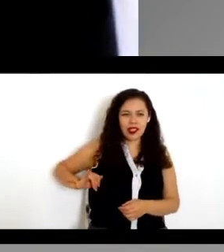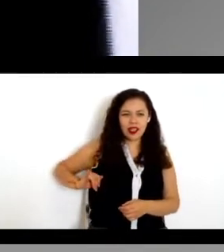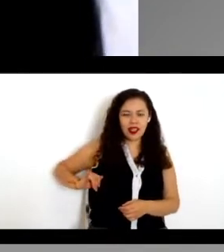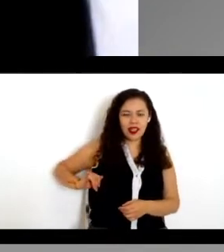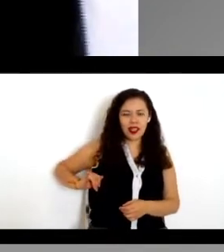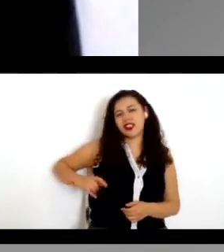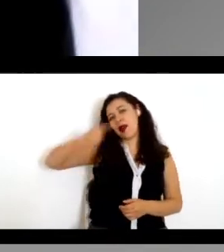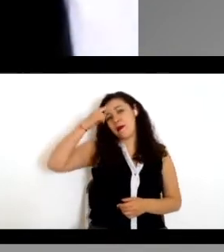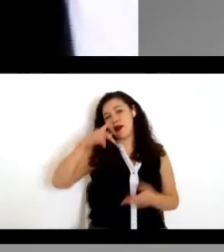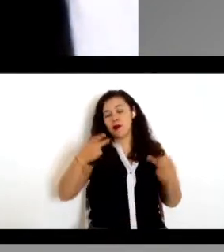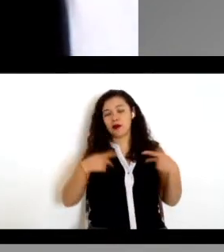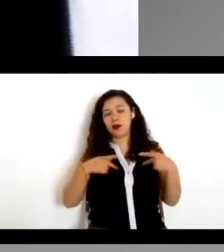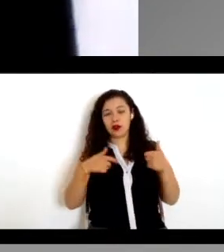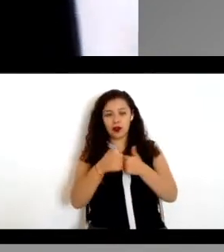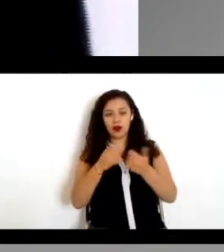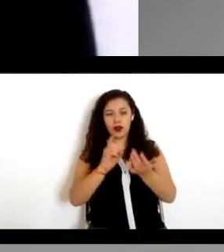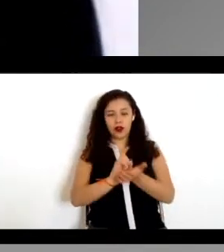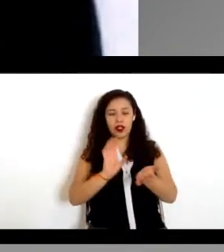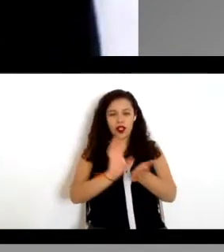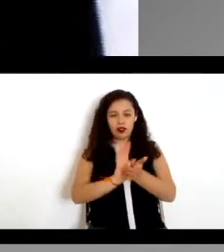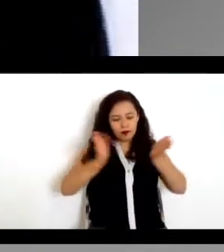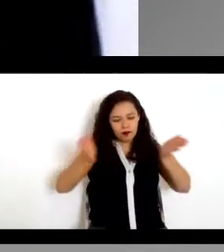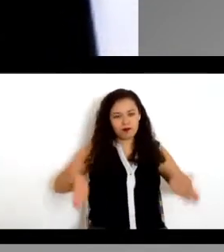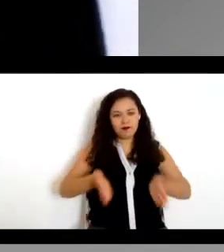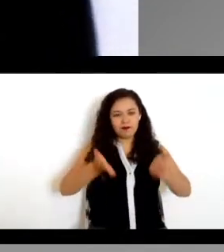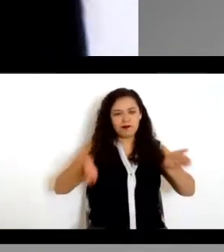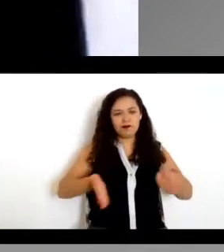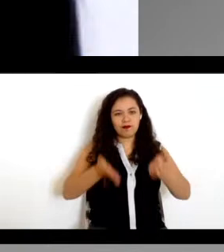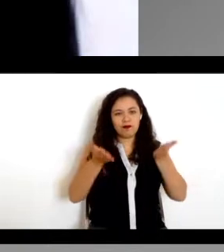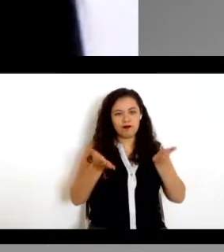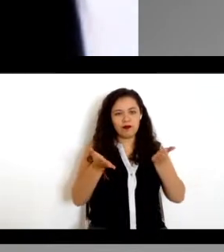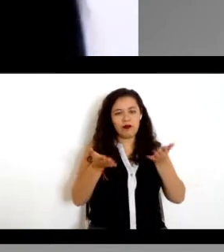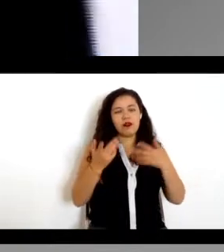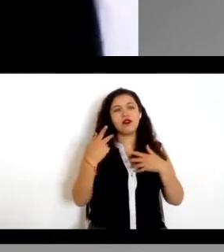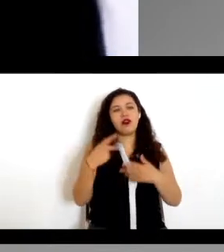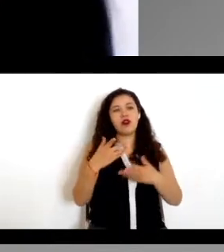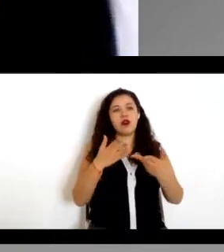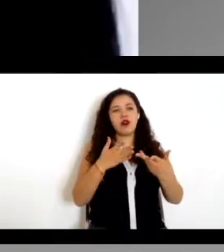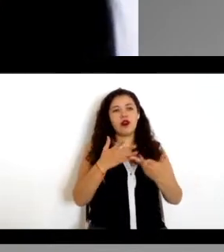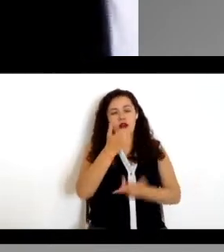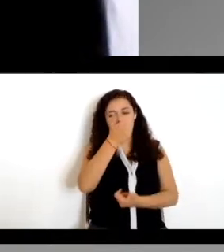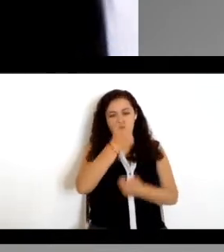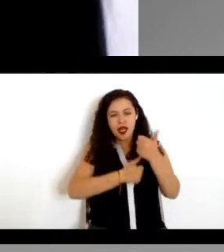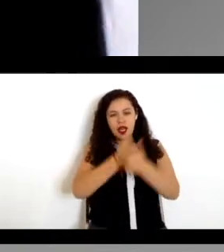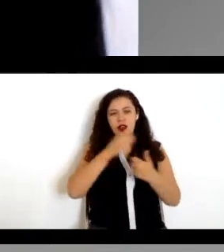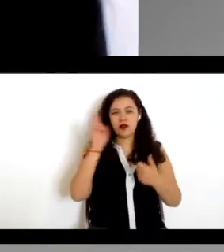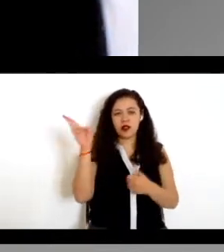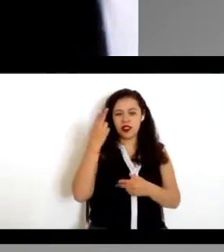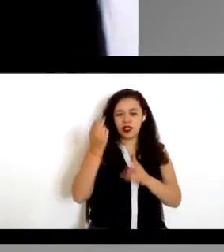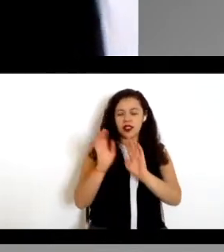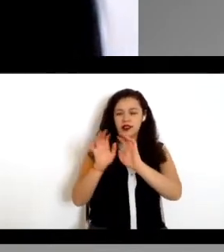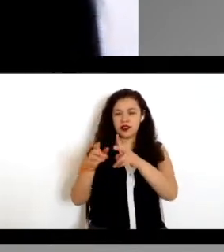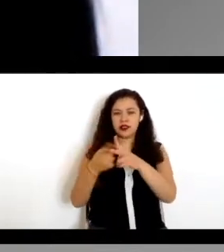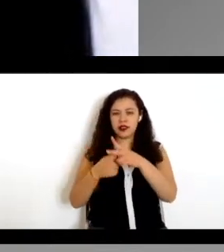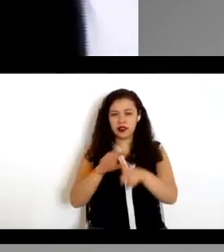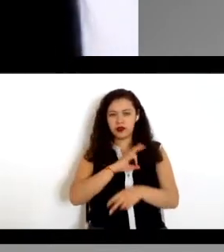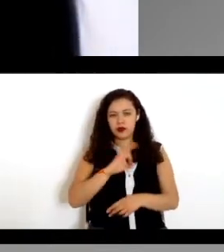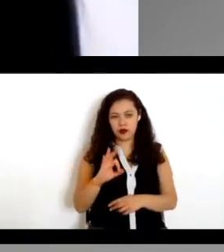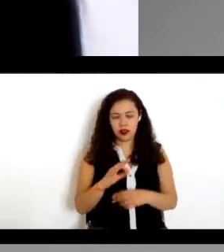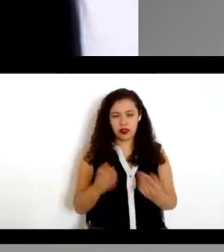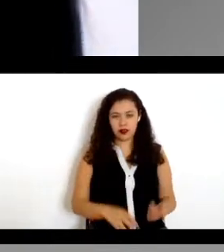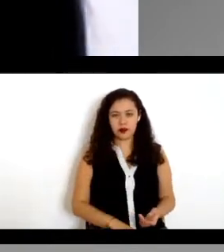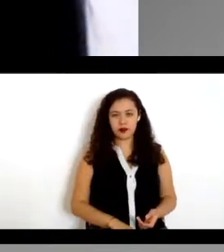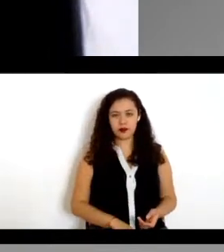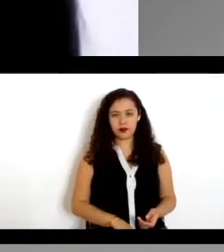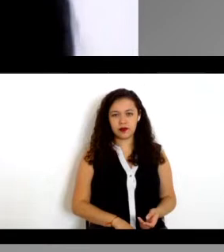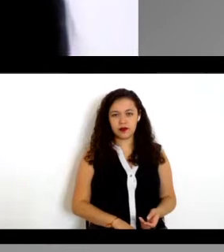las personas con discapacidad puedan tener acceso a una carrera universitaria. Y bueno, siguiendo con